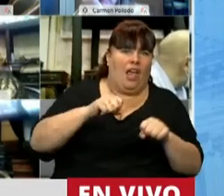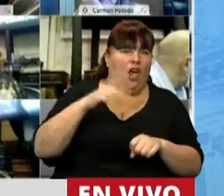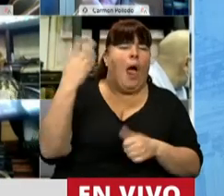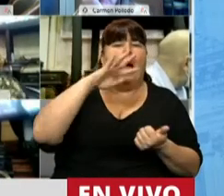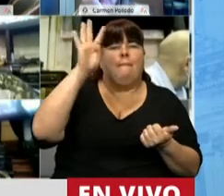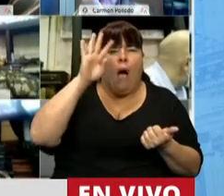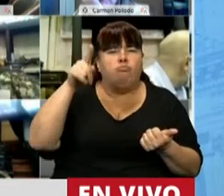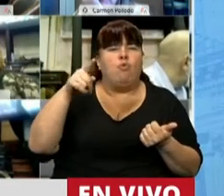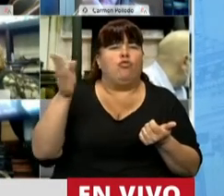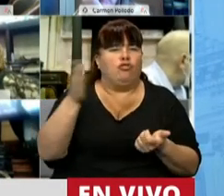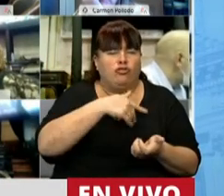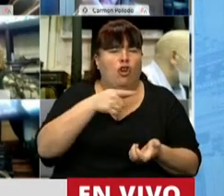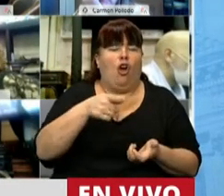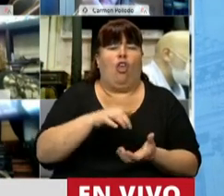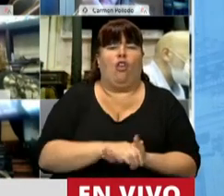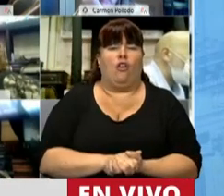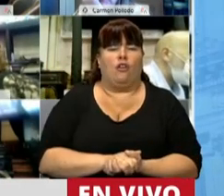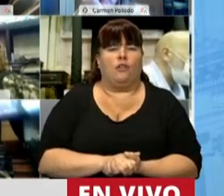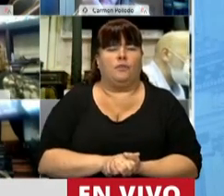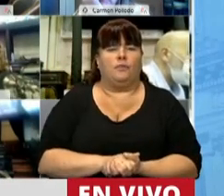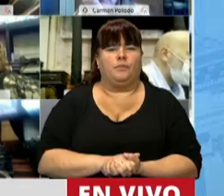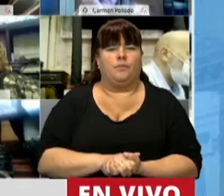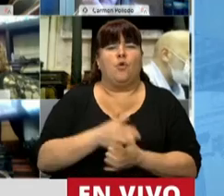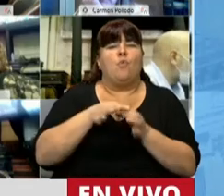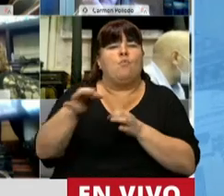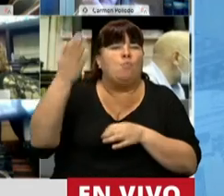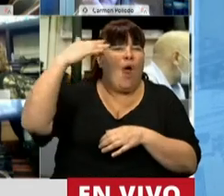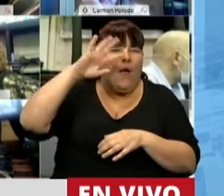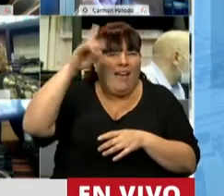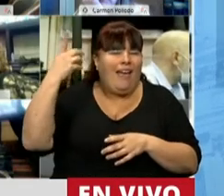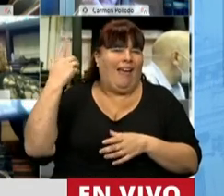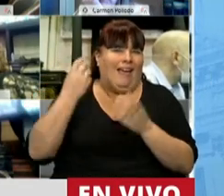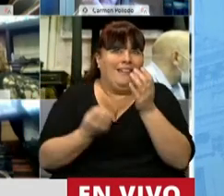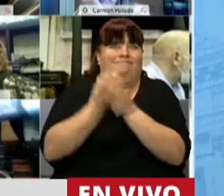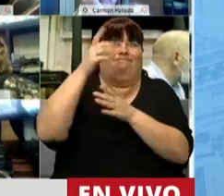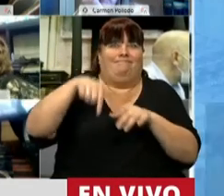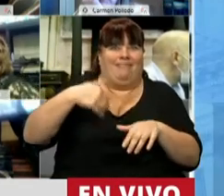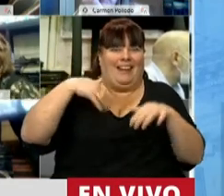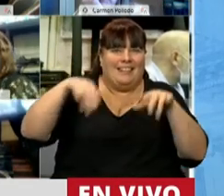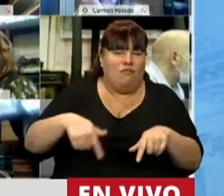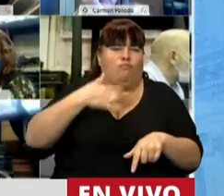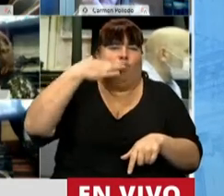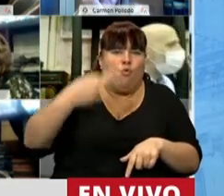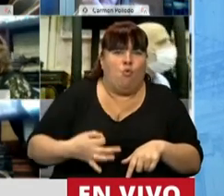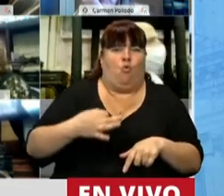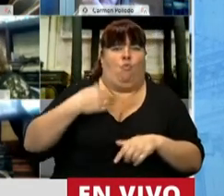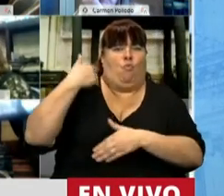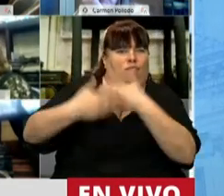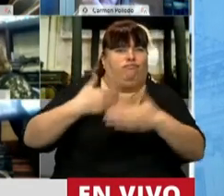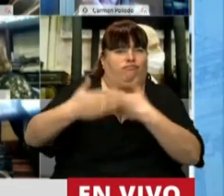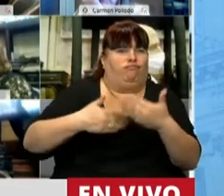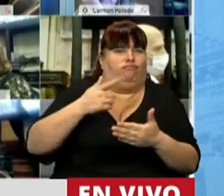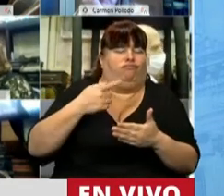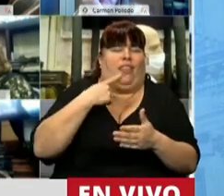los mapuches y todos aquellos pueblos originarios que han cumplido con los pasos